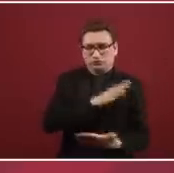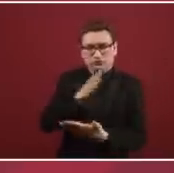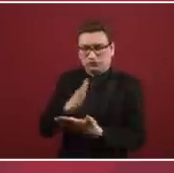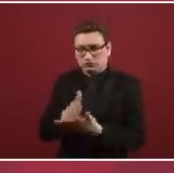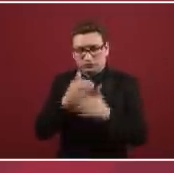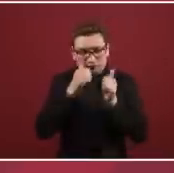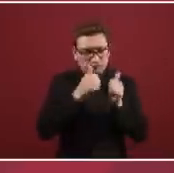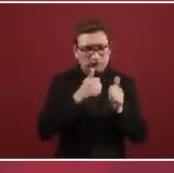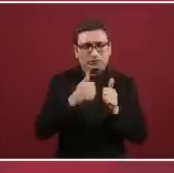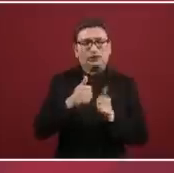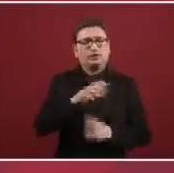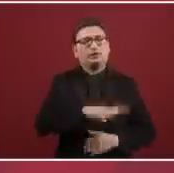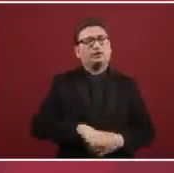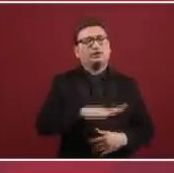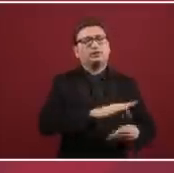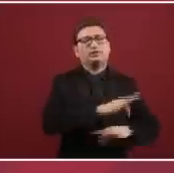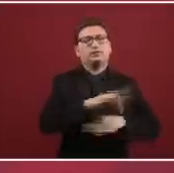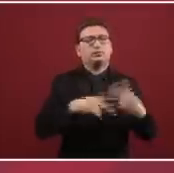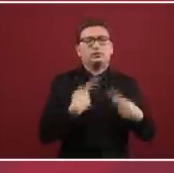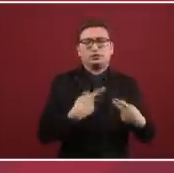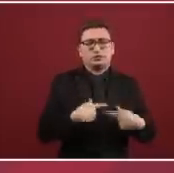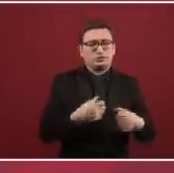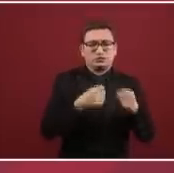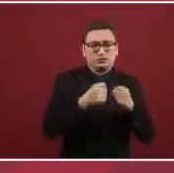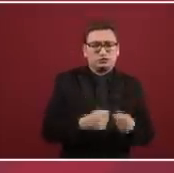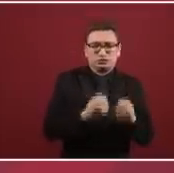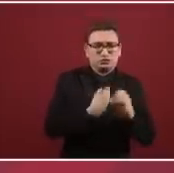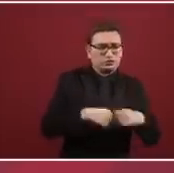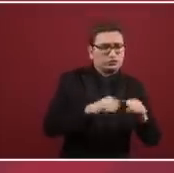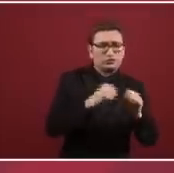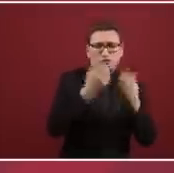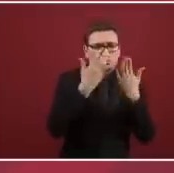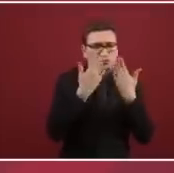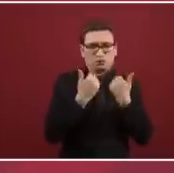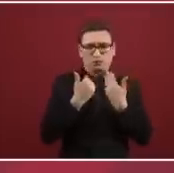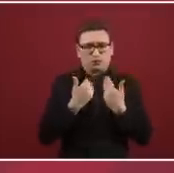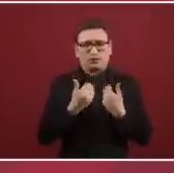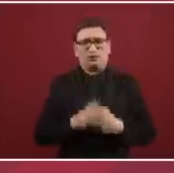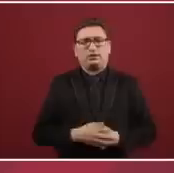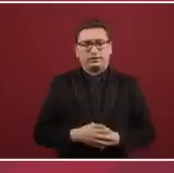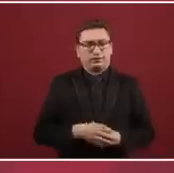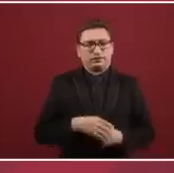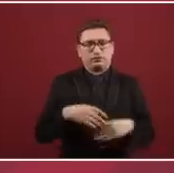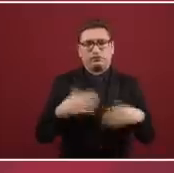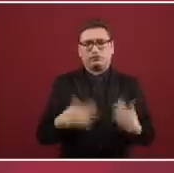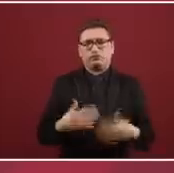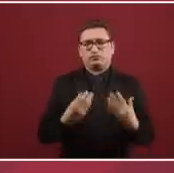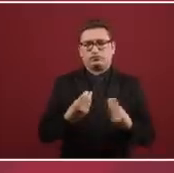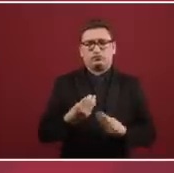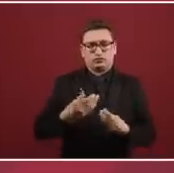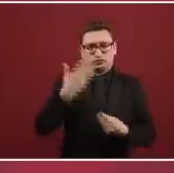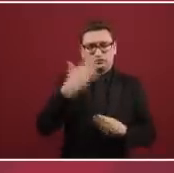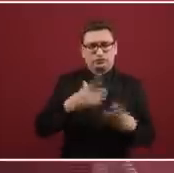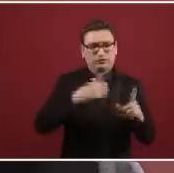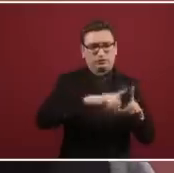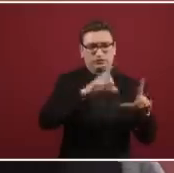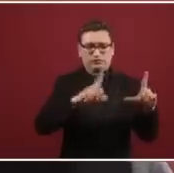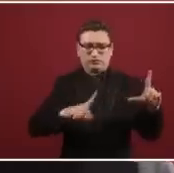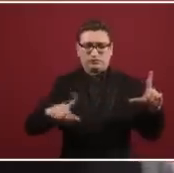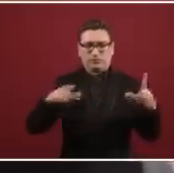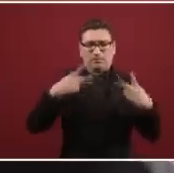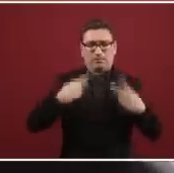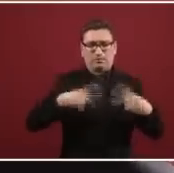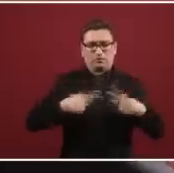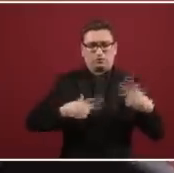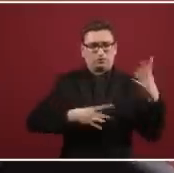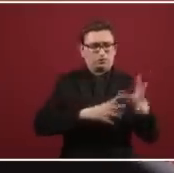no tiene seguridad social, que es más de la mitad de la población del país,